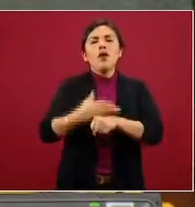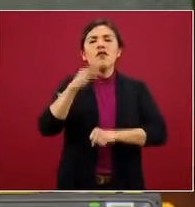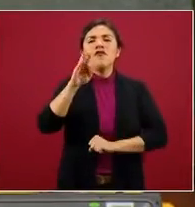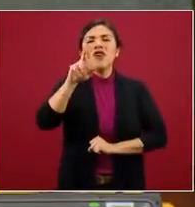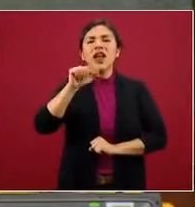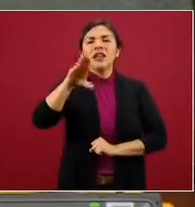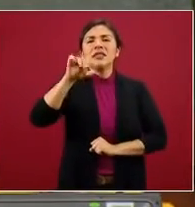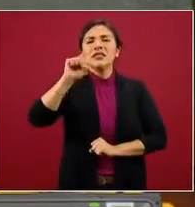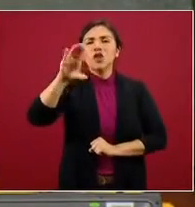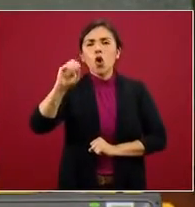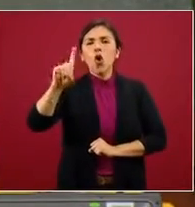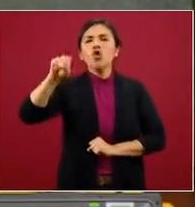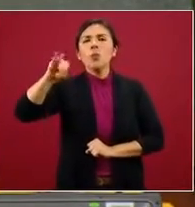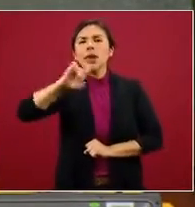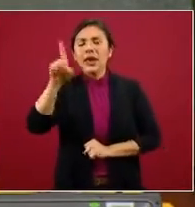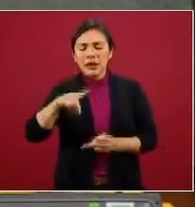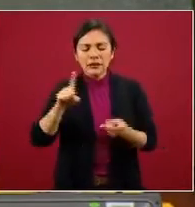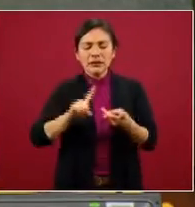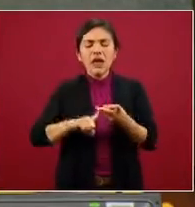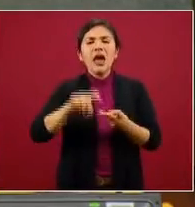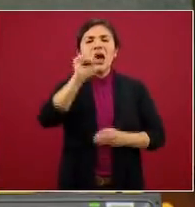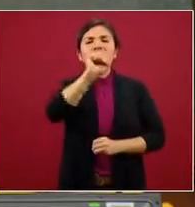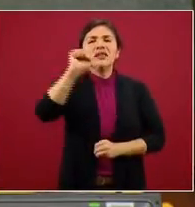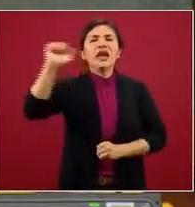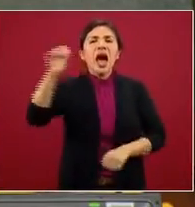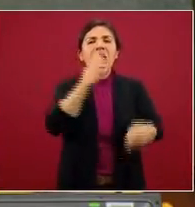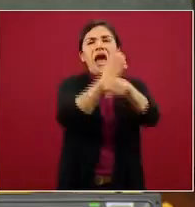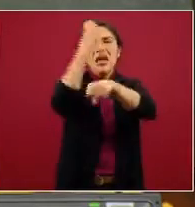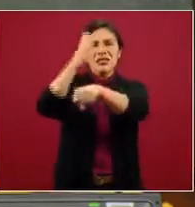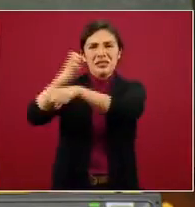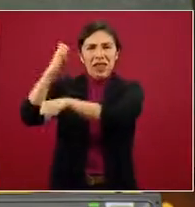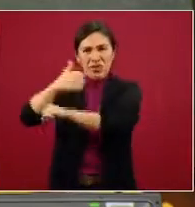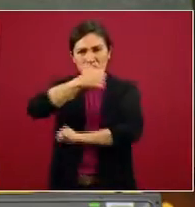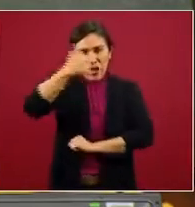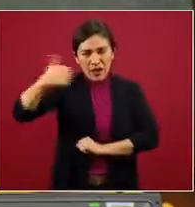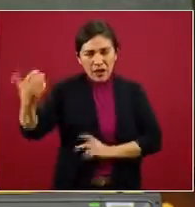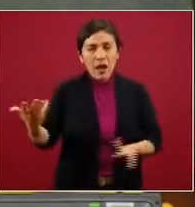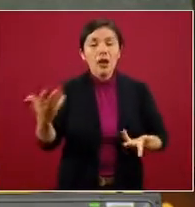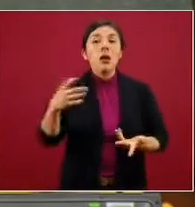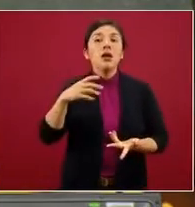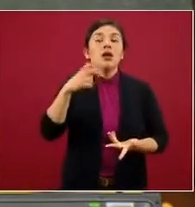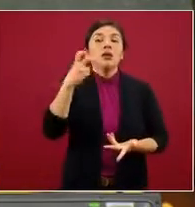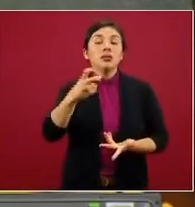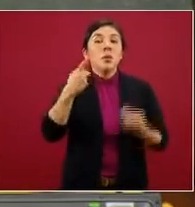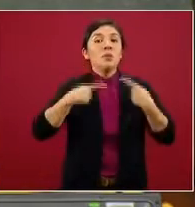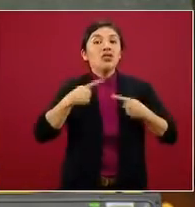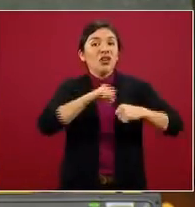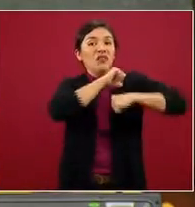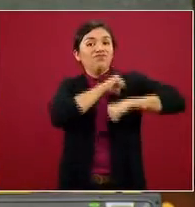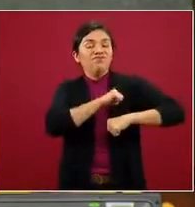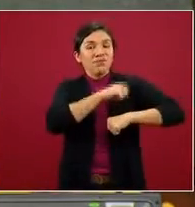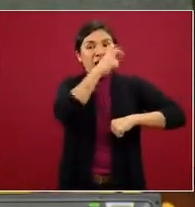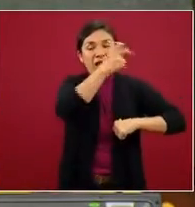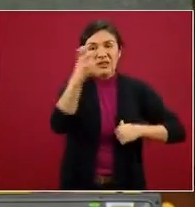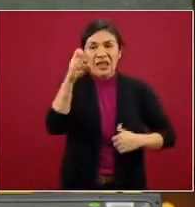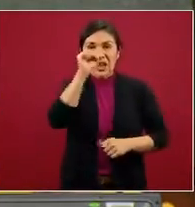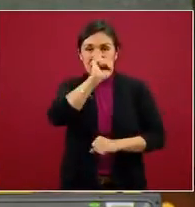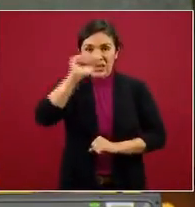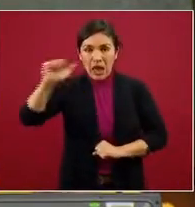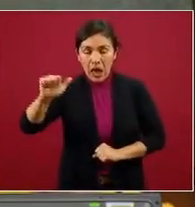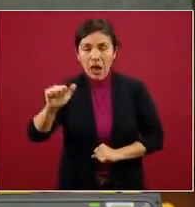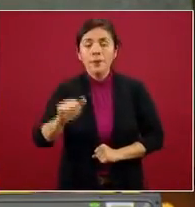Francisco Domínguez, a las secretarías de salud de los estados y, bueno, propiamente a los funcionarios de esta Secretaría